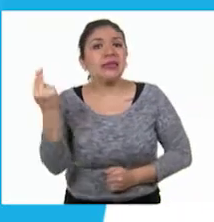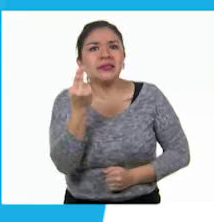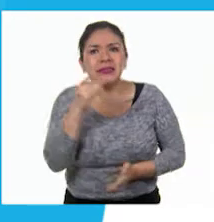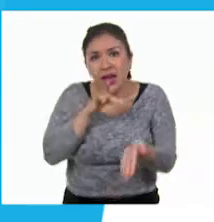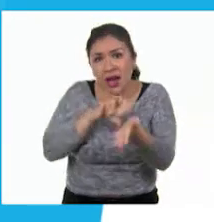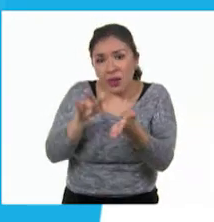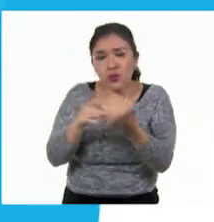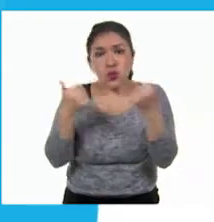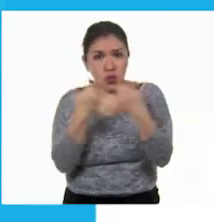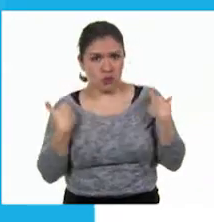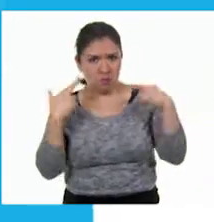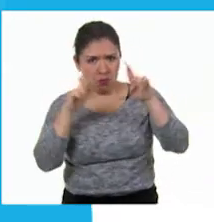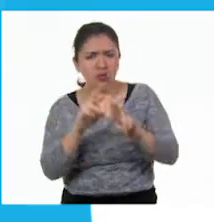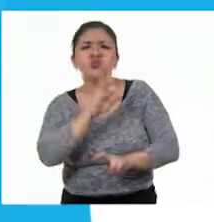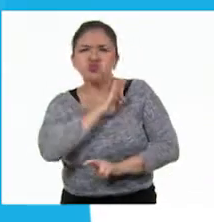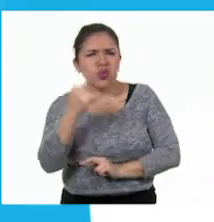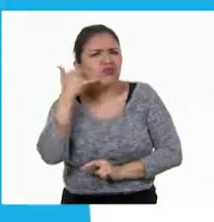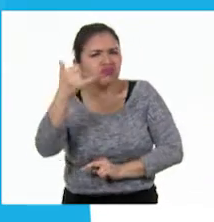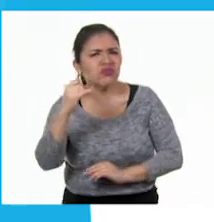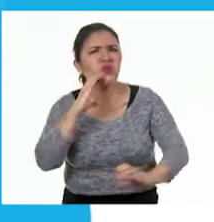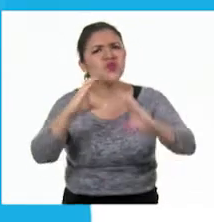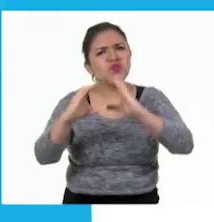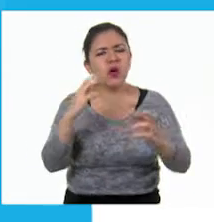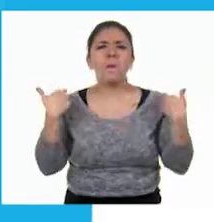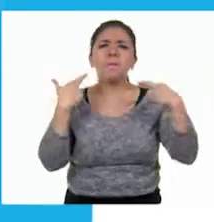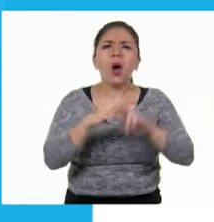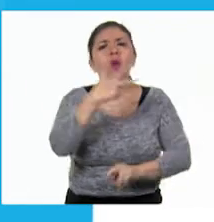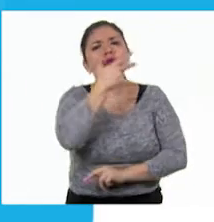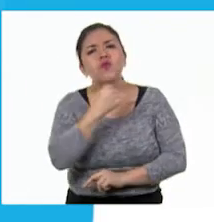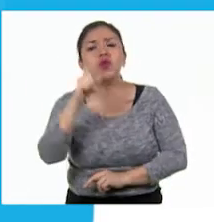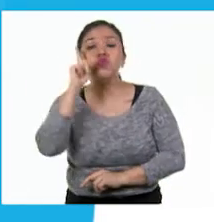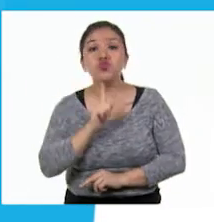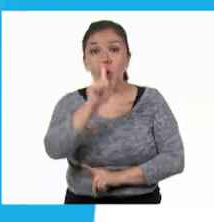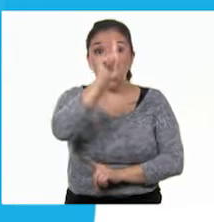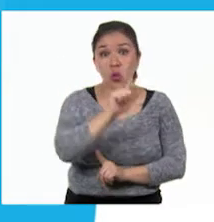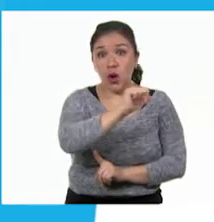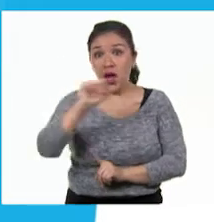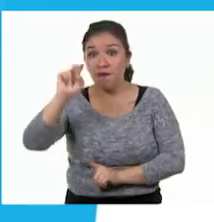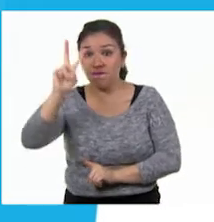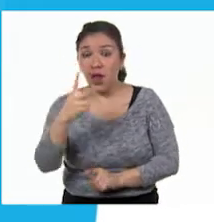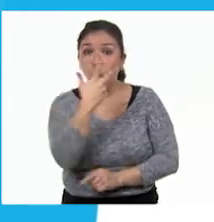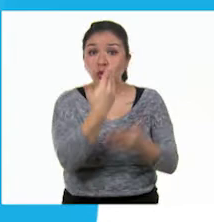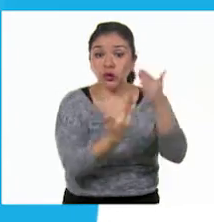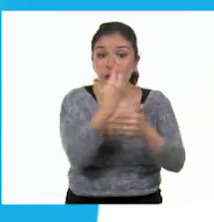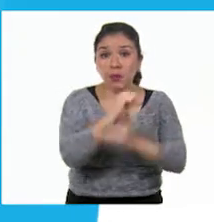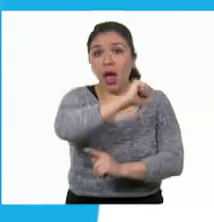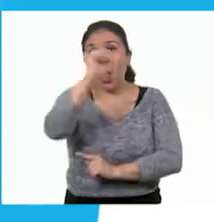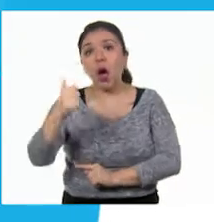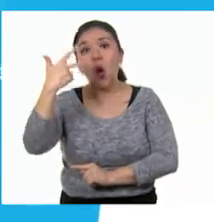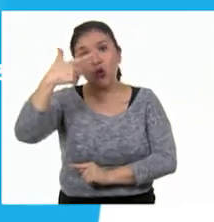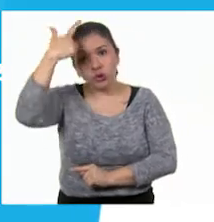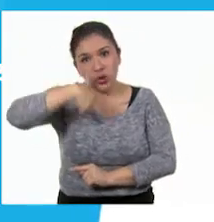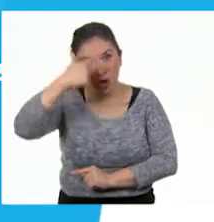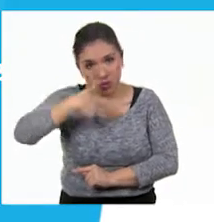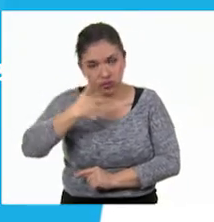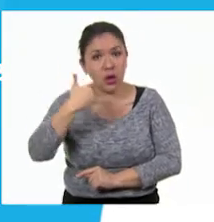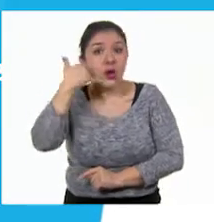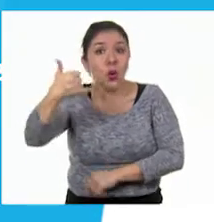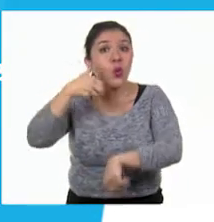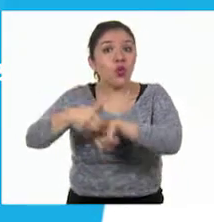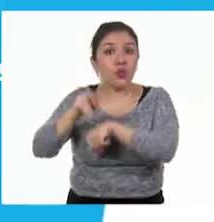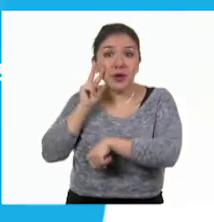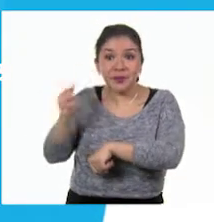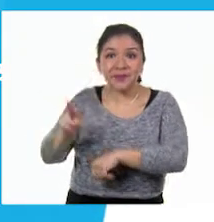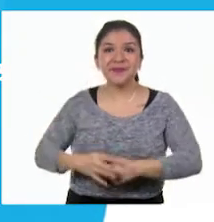solicitar apoyo pedagógico, comunícate con maestras y maestros de lunes a viernes de 8 a 20 horas al